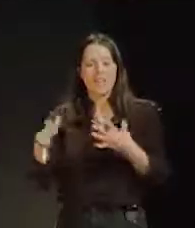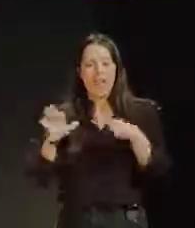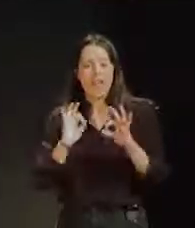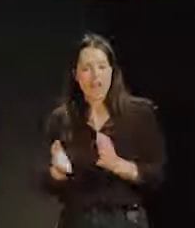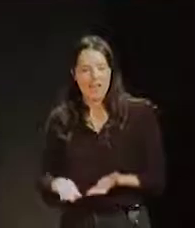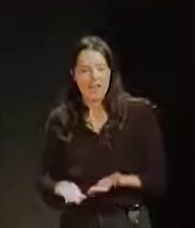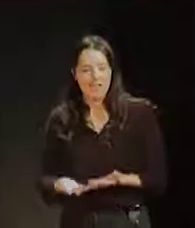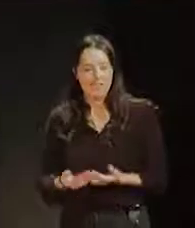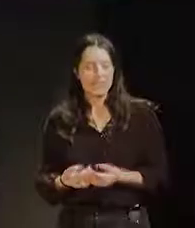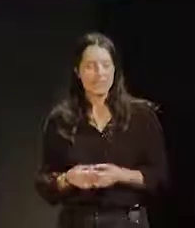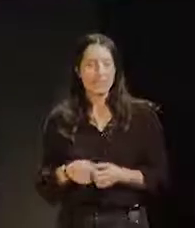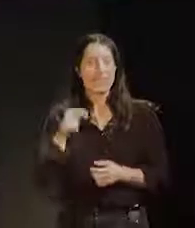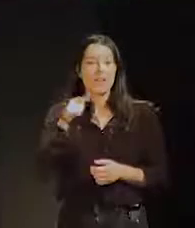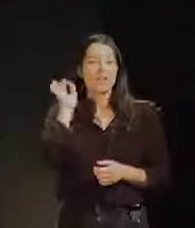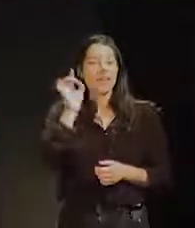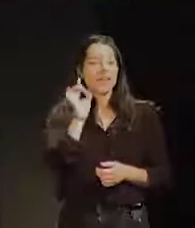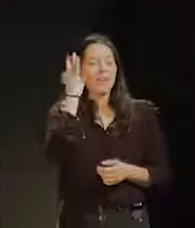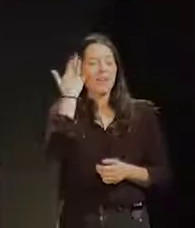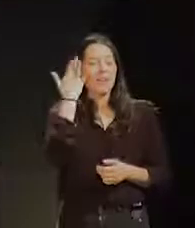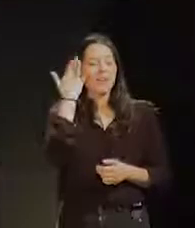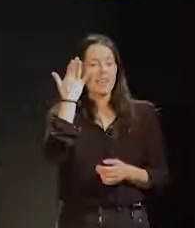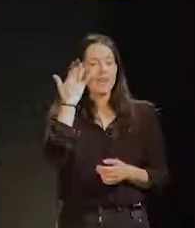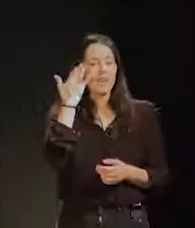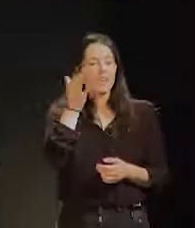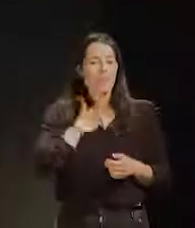Esa fue una idea de mi médico alemán.